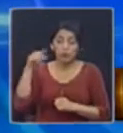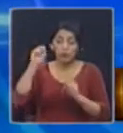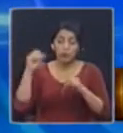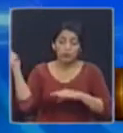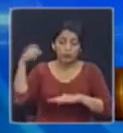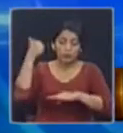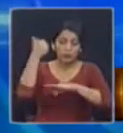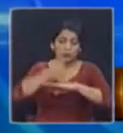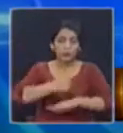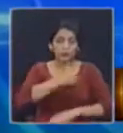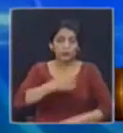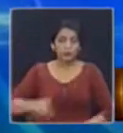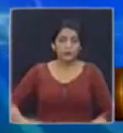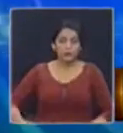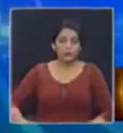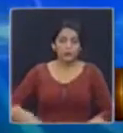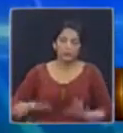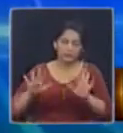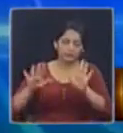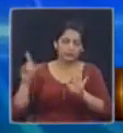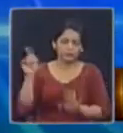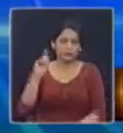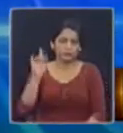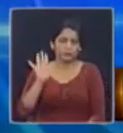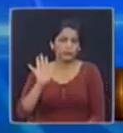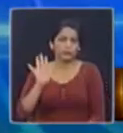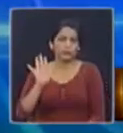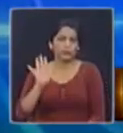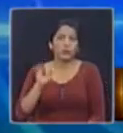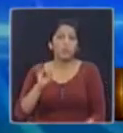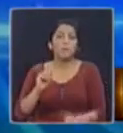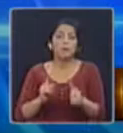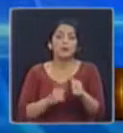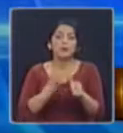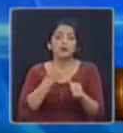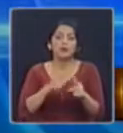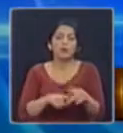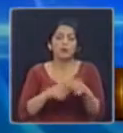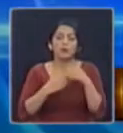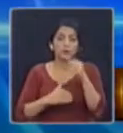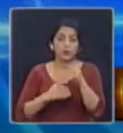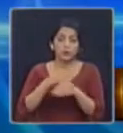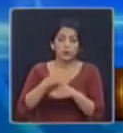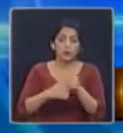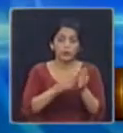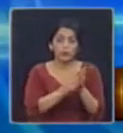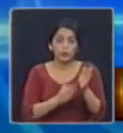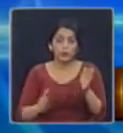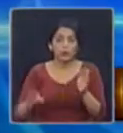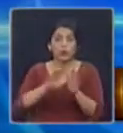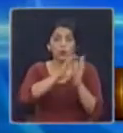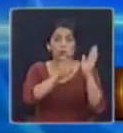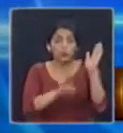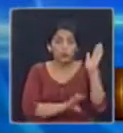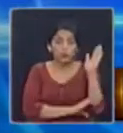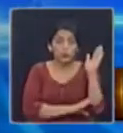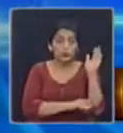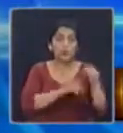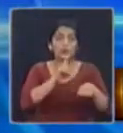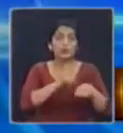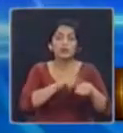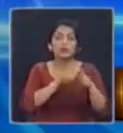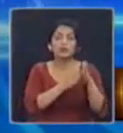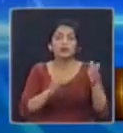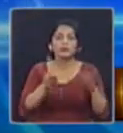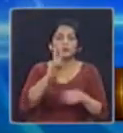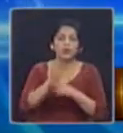se presenta, se hace y termina, toma 2 años. 2 años toma un proceso constituyente. El Ecuador no